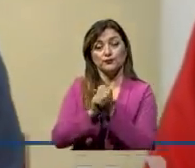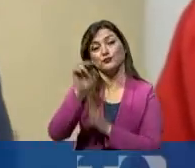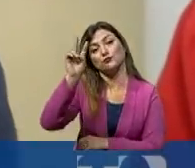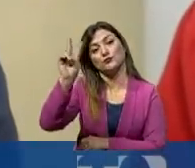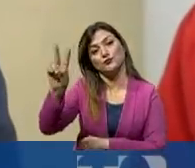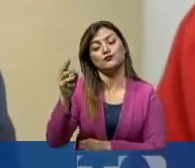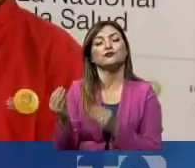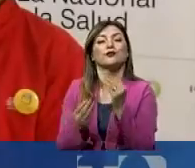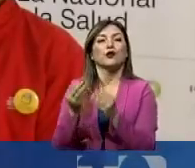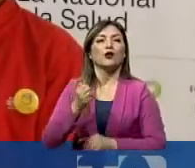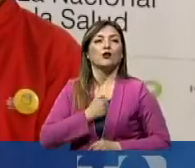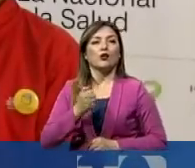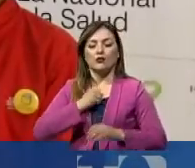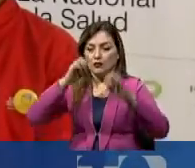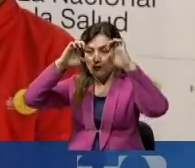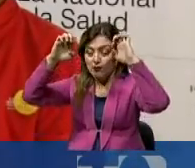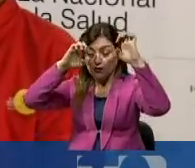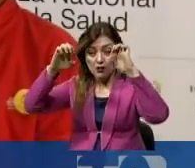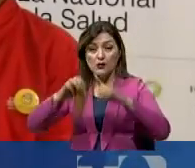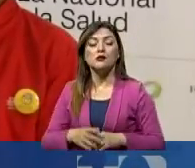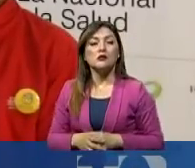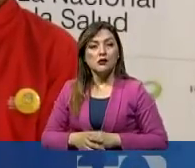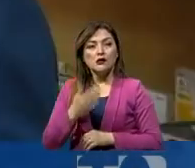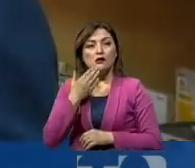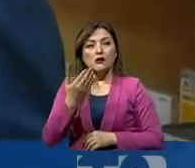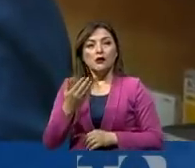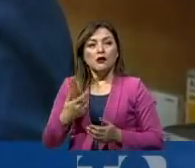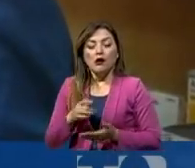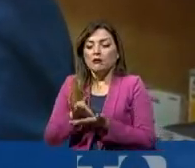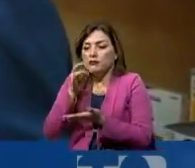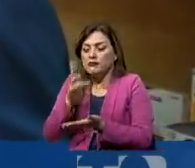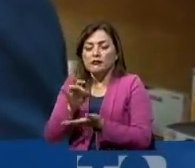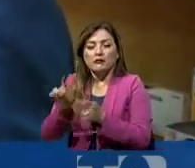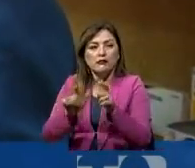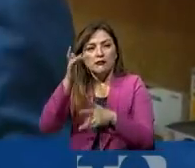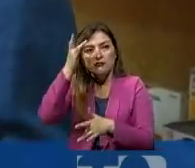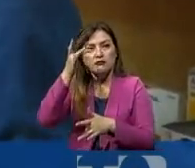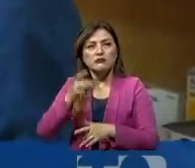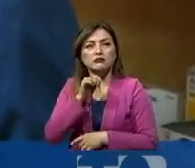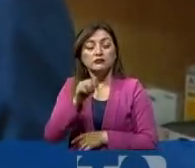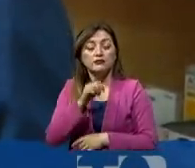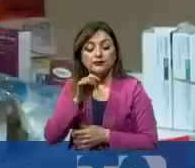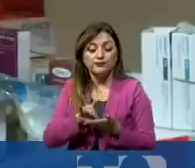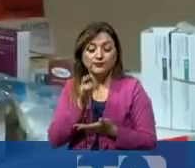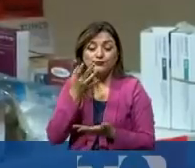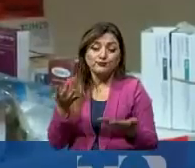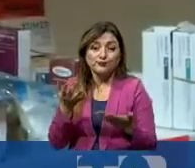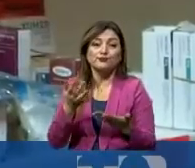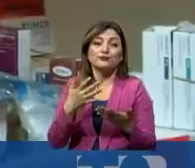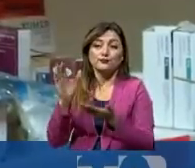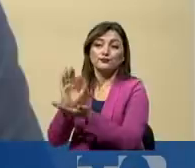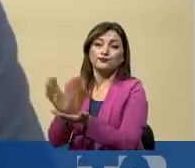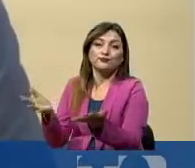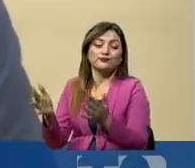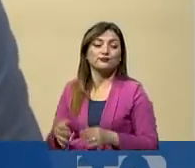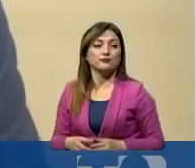han tenido que crear sus propias estrategias, incluso para entregar medicinas a los pacientes ante la falta de fármacos en el sistema de